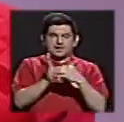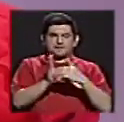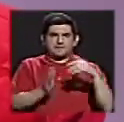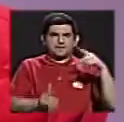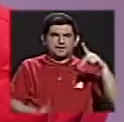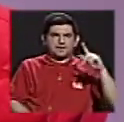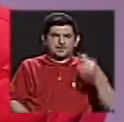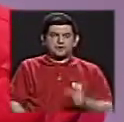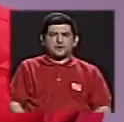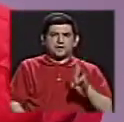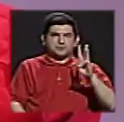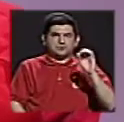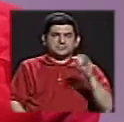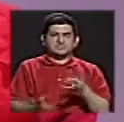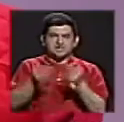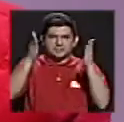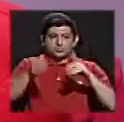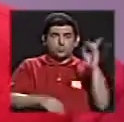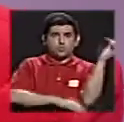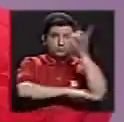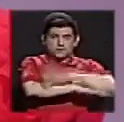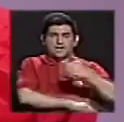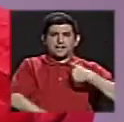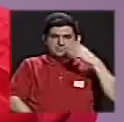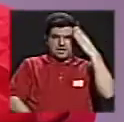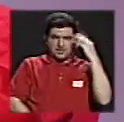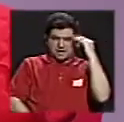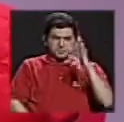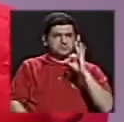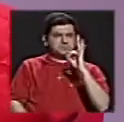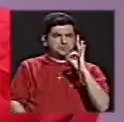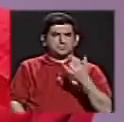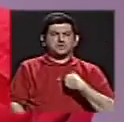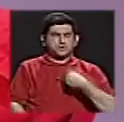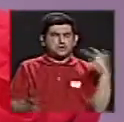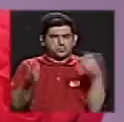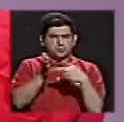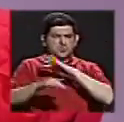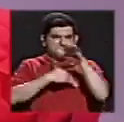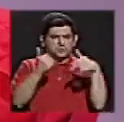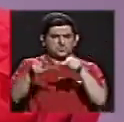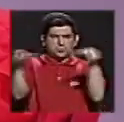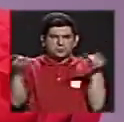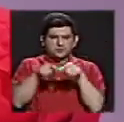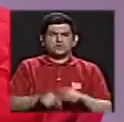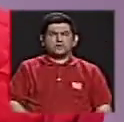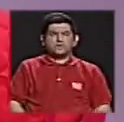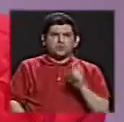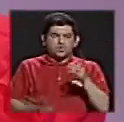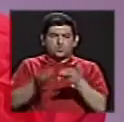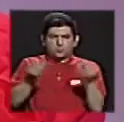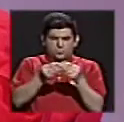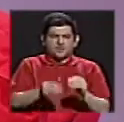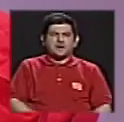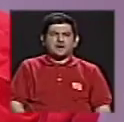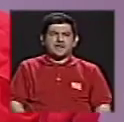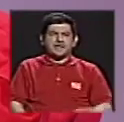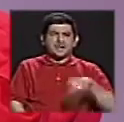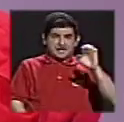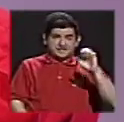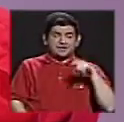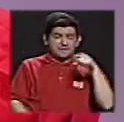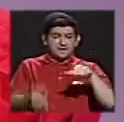llenando 60 productores en un día. Entonces, tenemos experiencias lindísimas, y aquí lo digo y lo repito en todas partes, tenemos una productora que se llama Doña Estebana, del Jardín